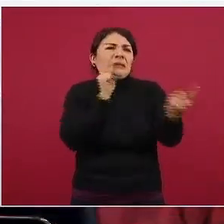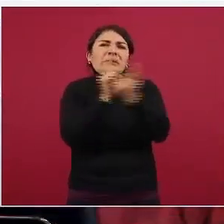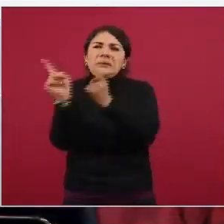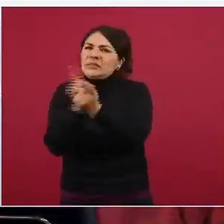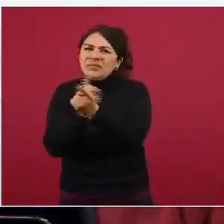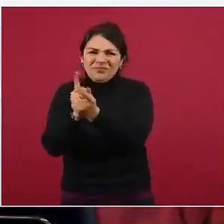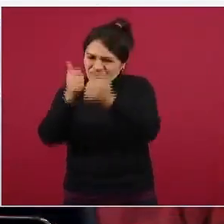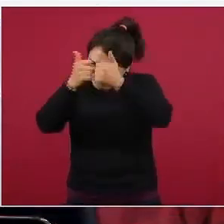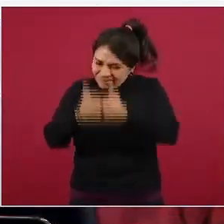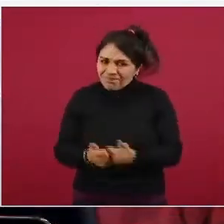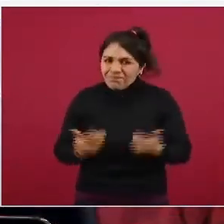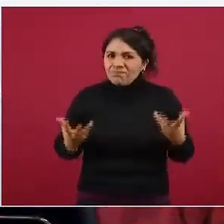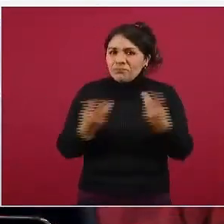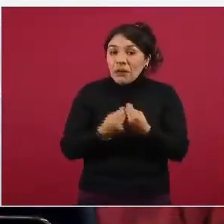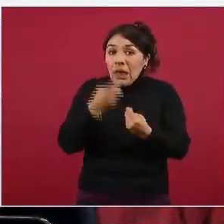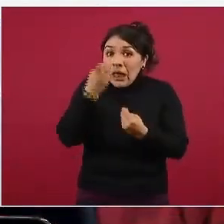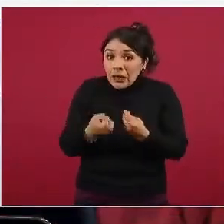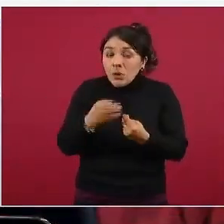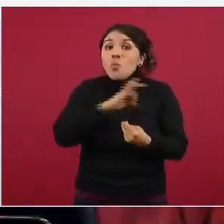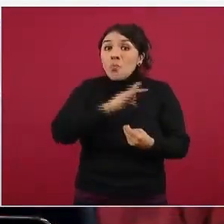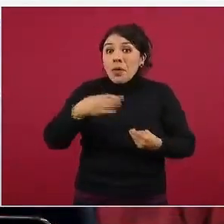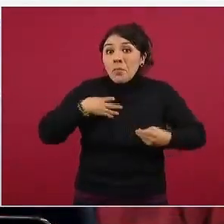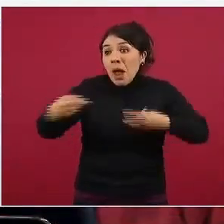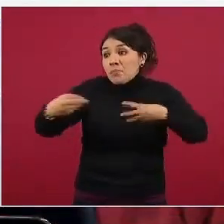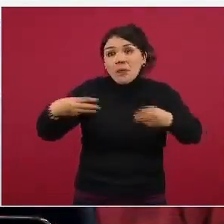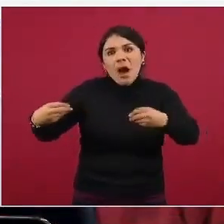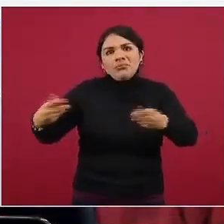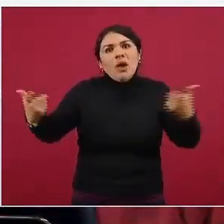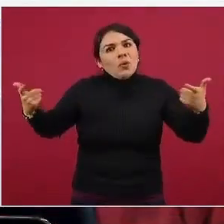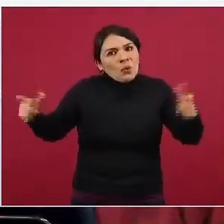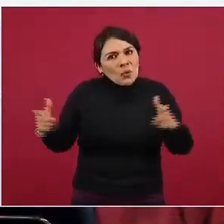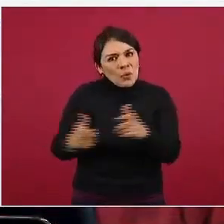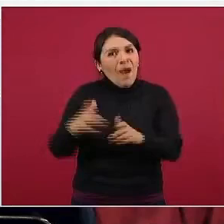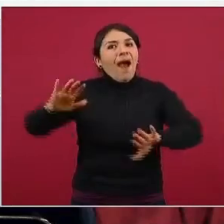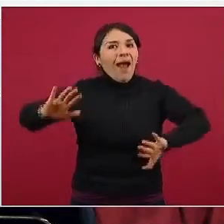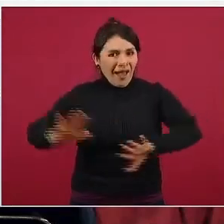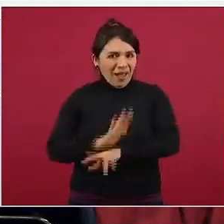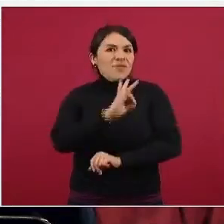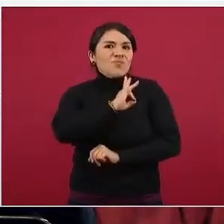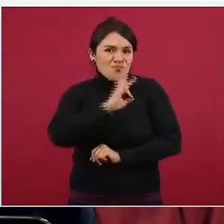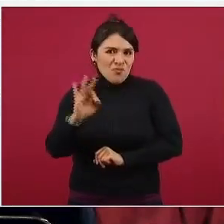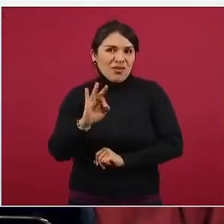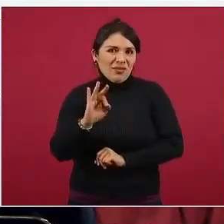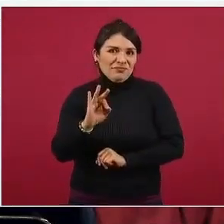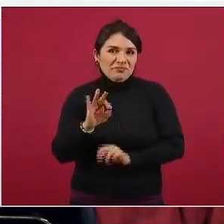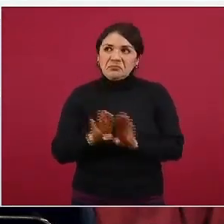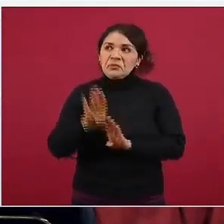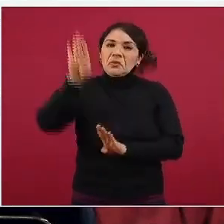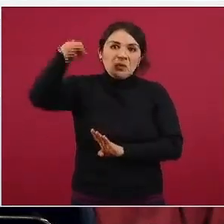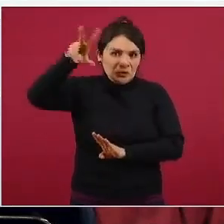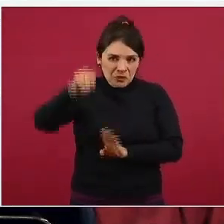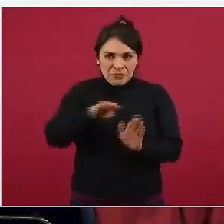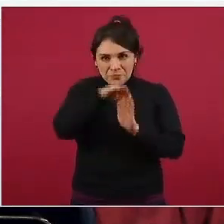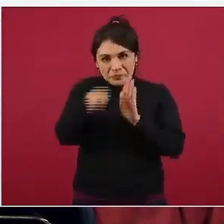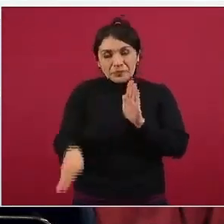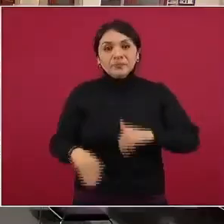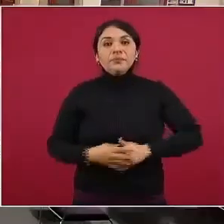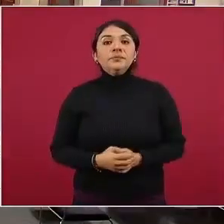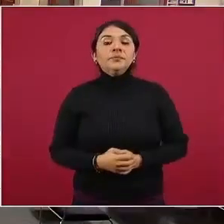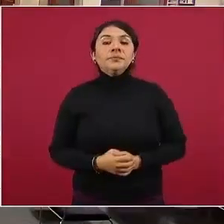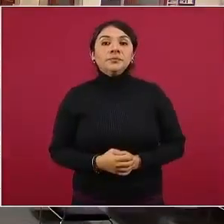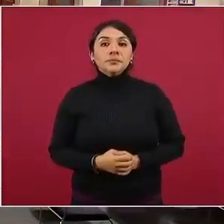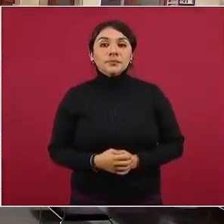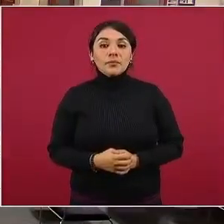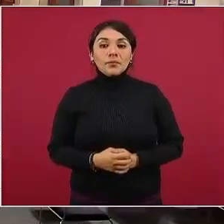la población, las posibilidades de dispersión o de modificación de las tendencias hacia arriba son menores. La siguiente, por